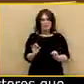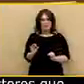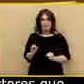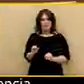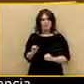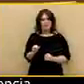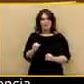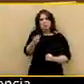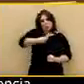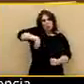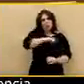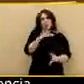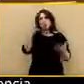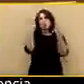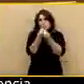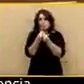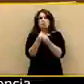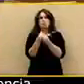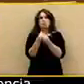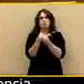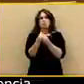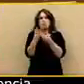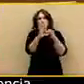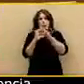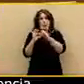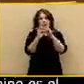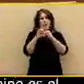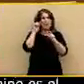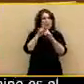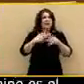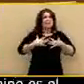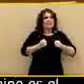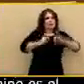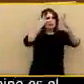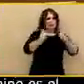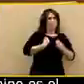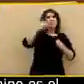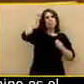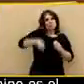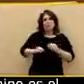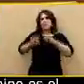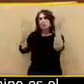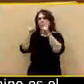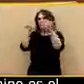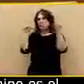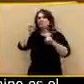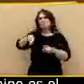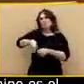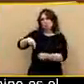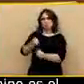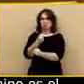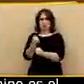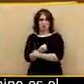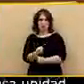forjemos esa unidad, no solamente para salvar vidas en el frente sanitario, sino también para salvar empresas y salvar puestos de trabajo. Yo, señorías,